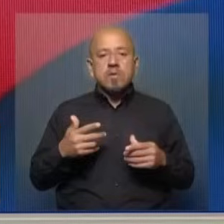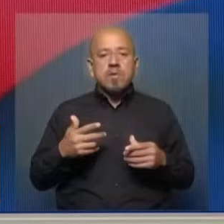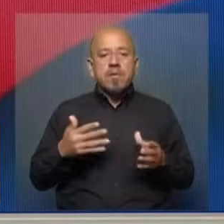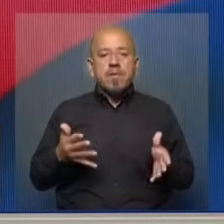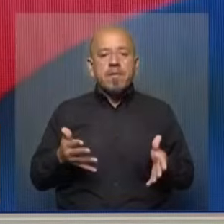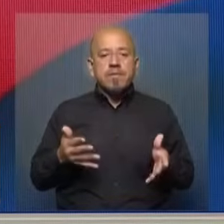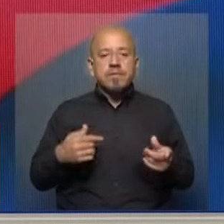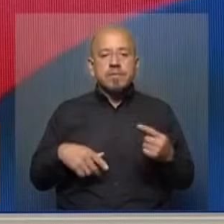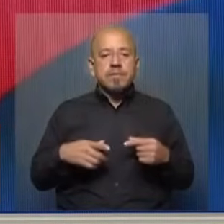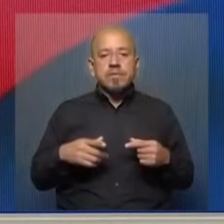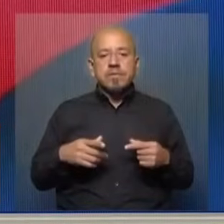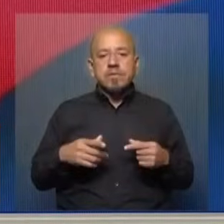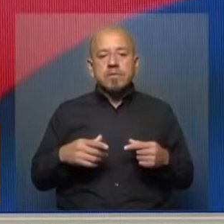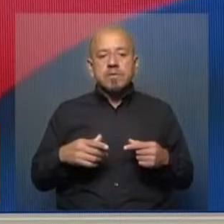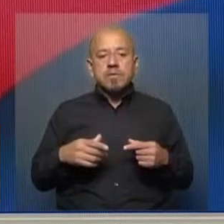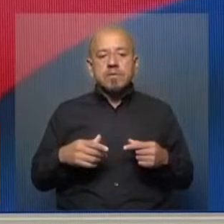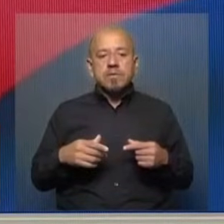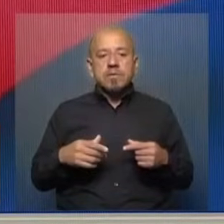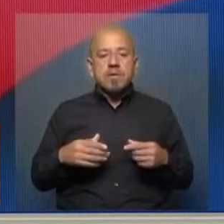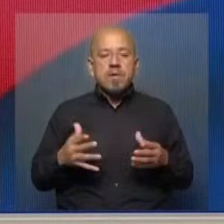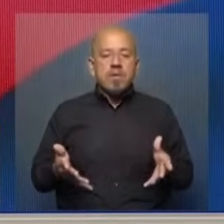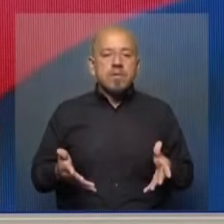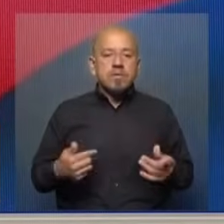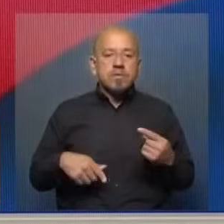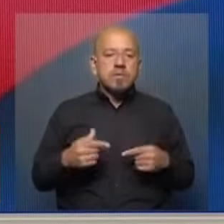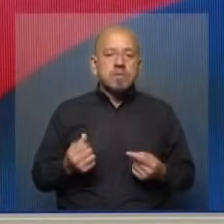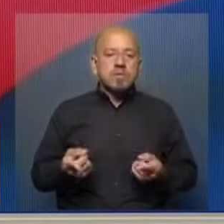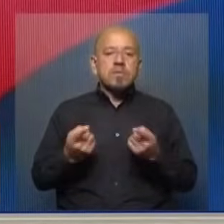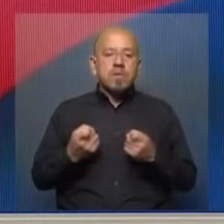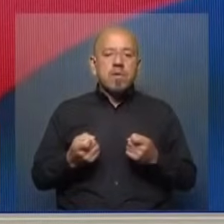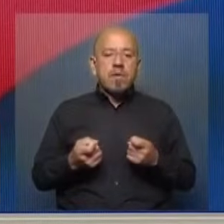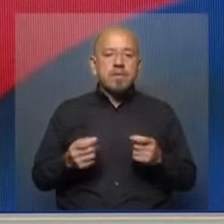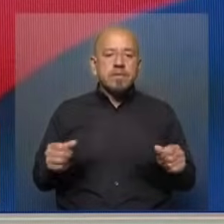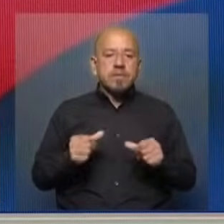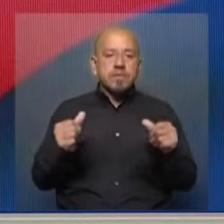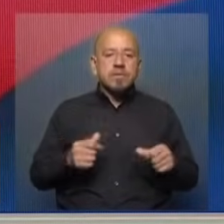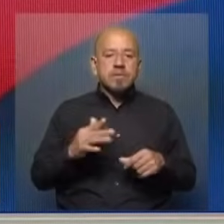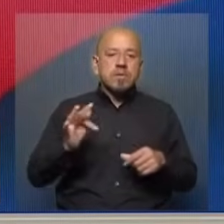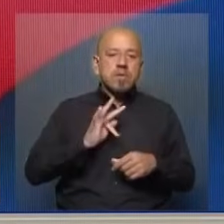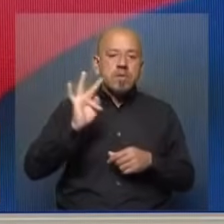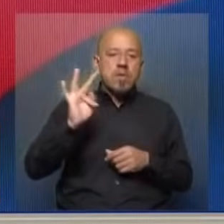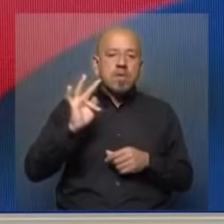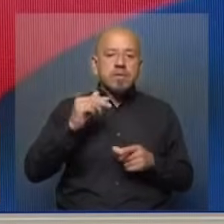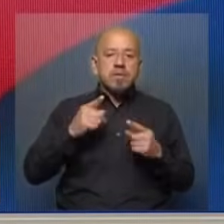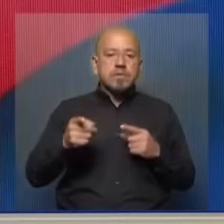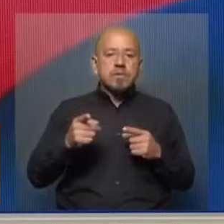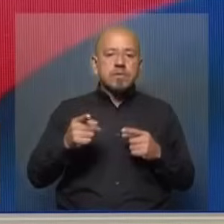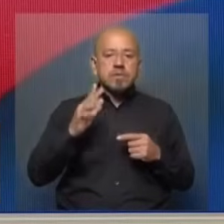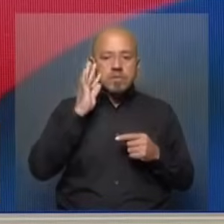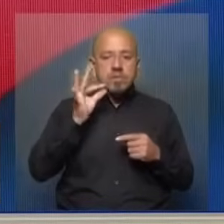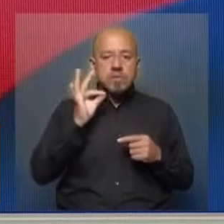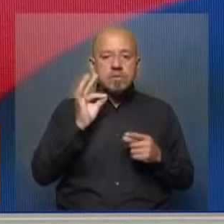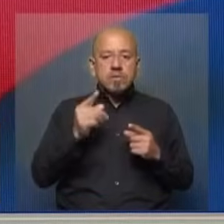Y llena de entusiasmo, que es absolutamente necesaria para construir el futuro. Entonces, lo primero que hay que hacer es darle oportunidades de